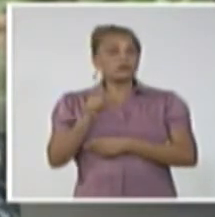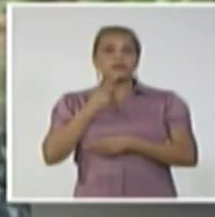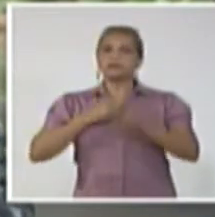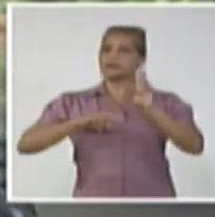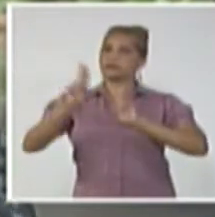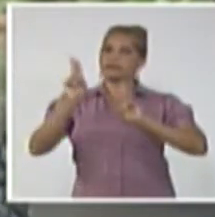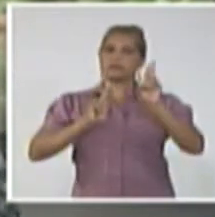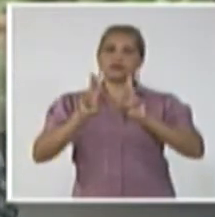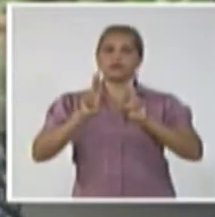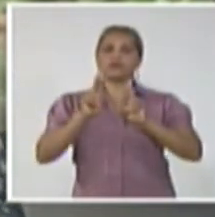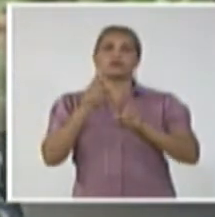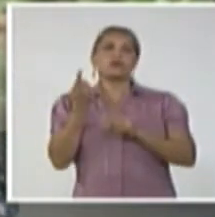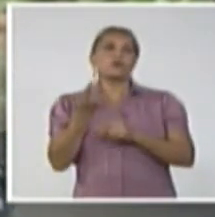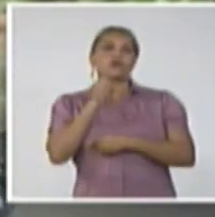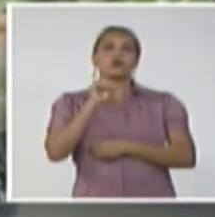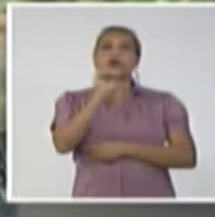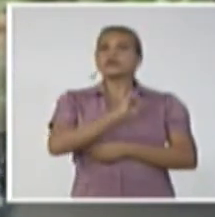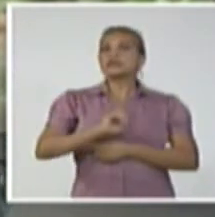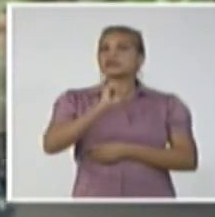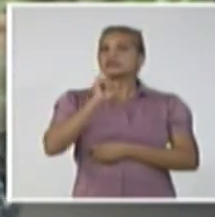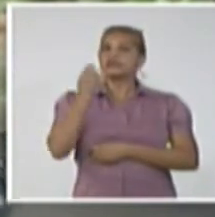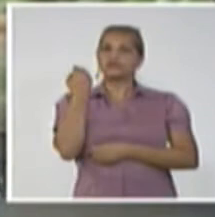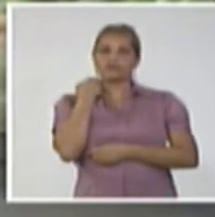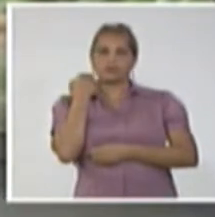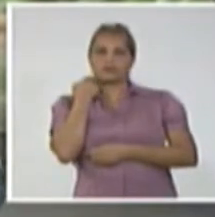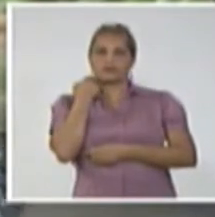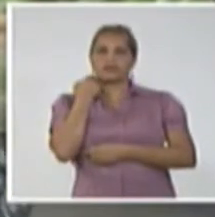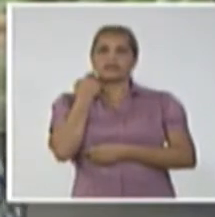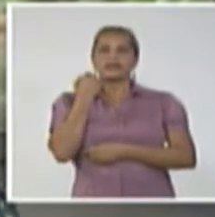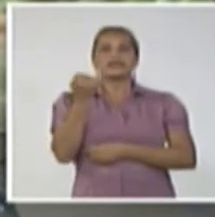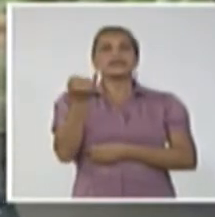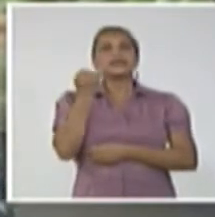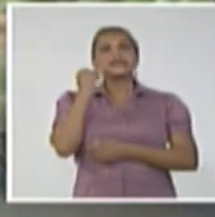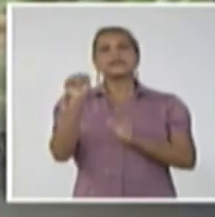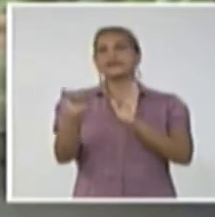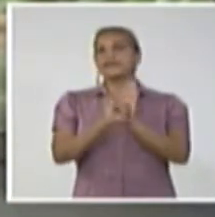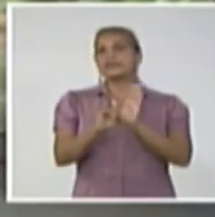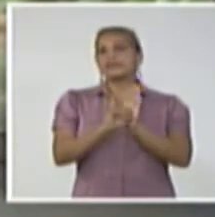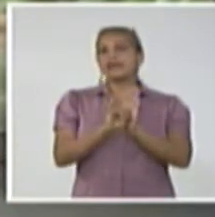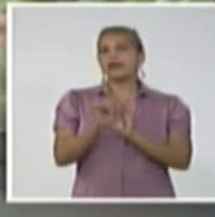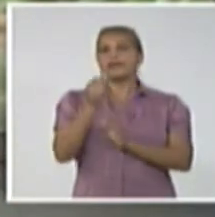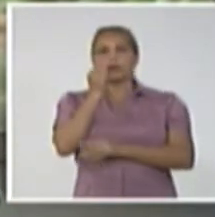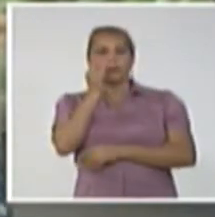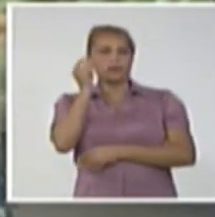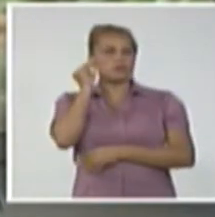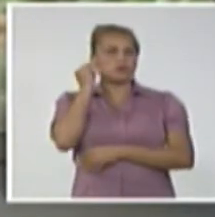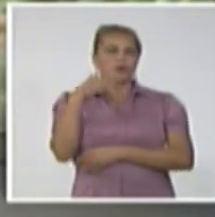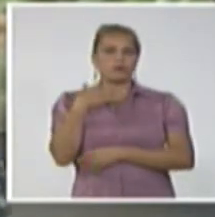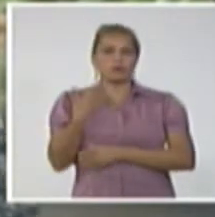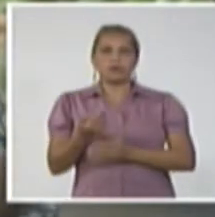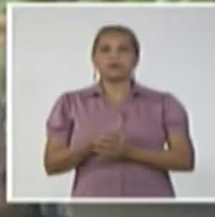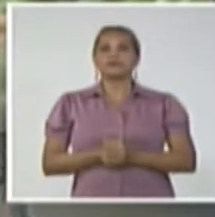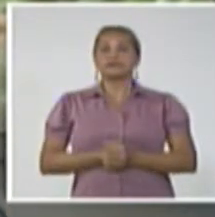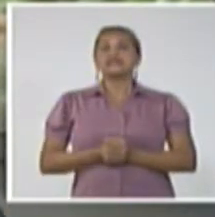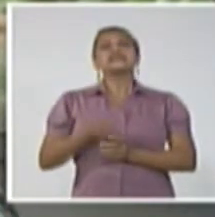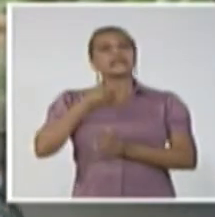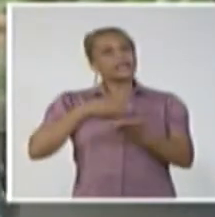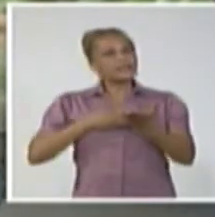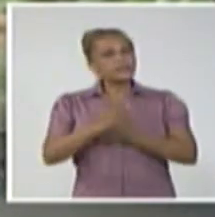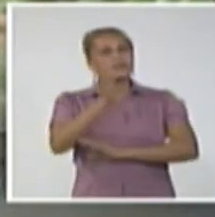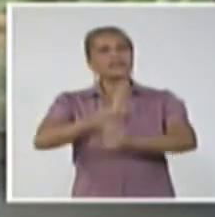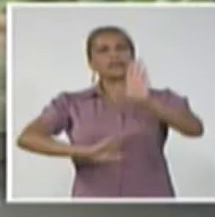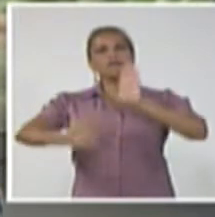la orientación sexual y la identidad de género. De lo que se trata es de seguir defendiendo desde los diversos